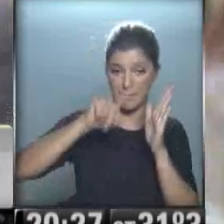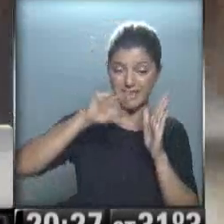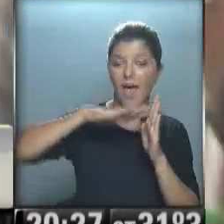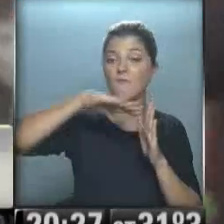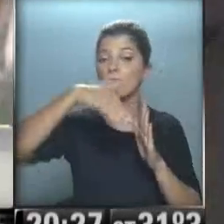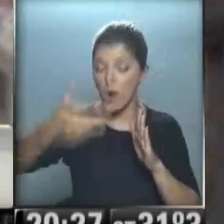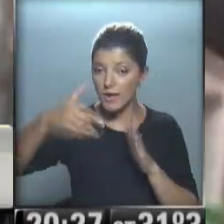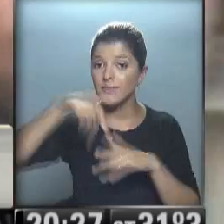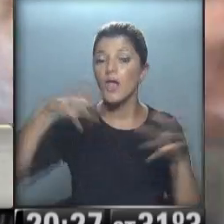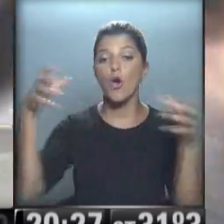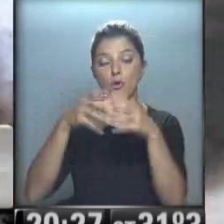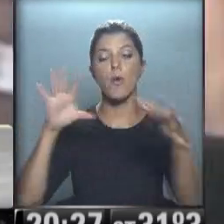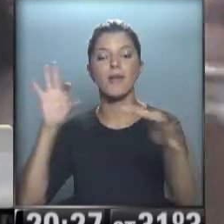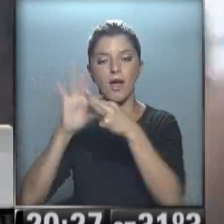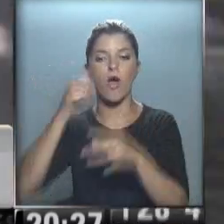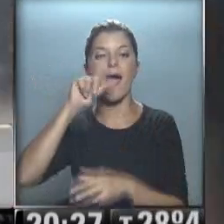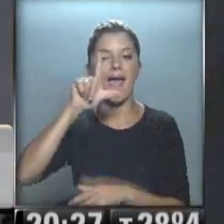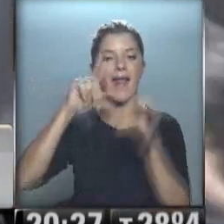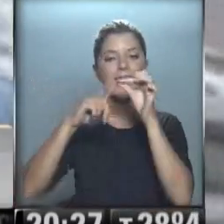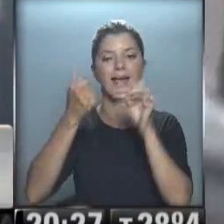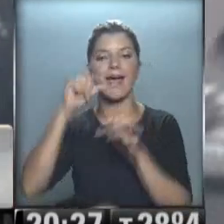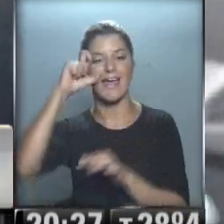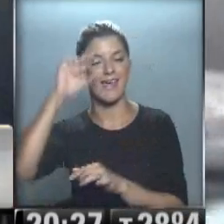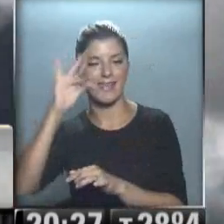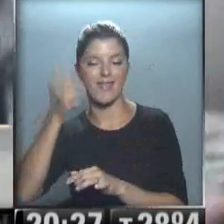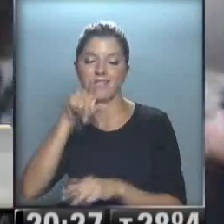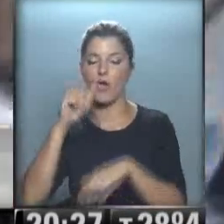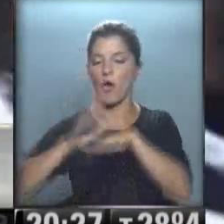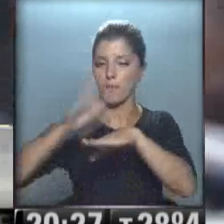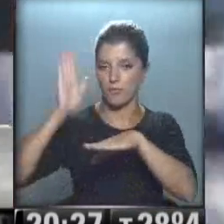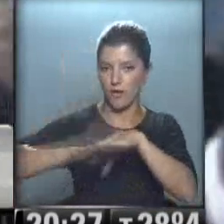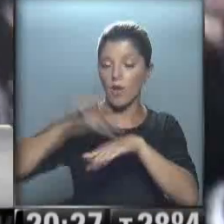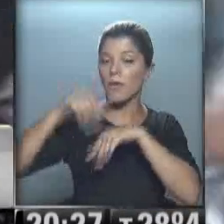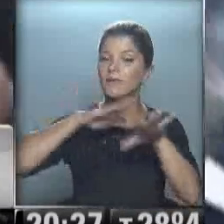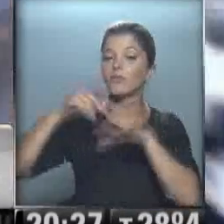grupo ligado a Al-Qaeda se adjudicó el ataque en represalia por las acciones de milicianos